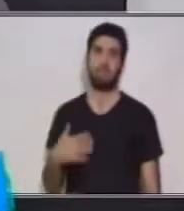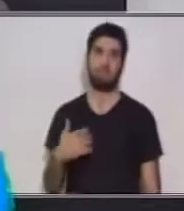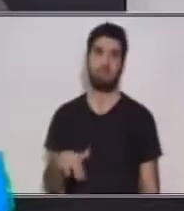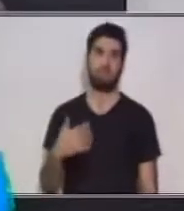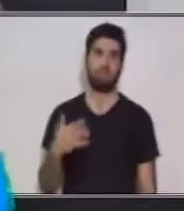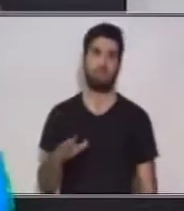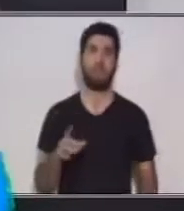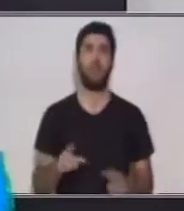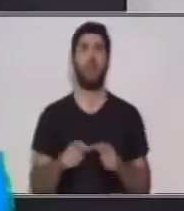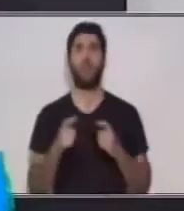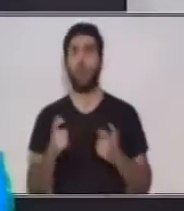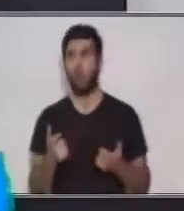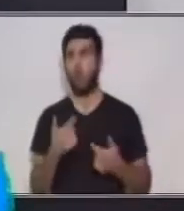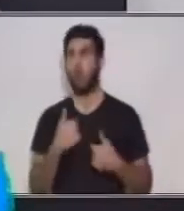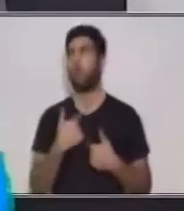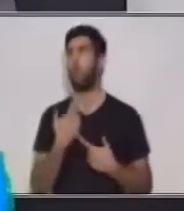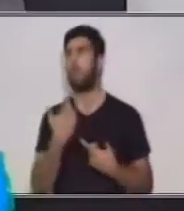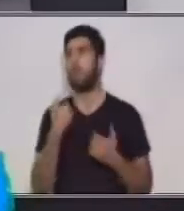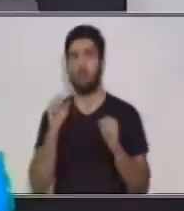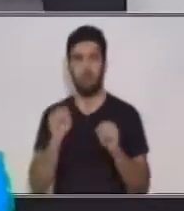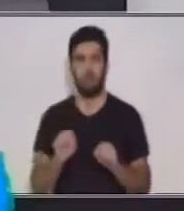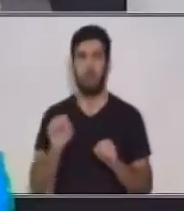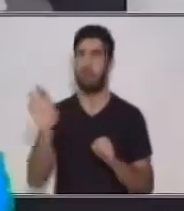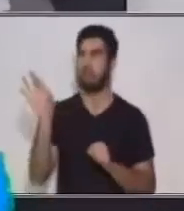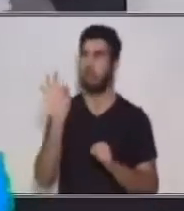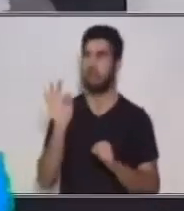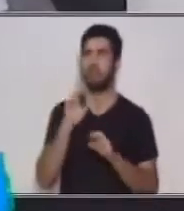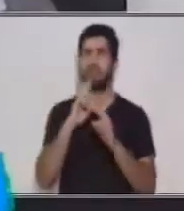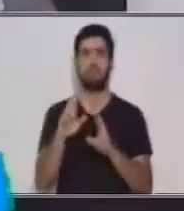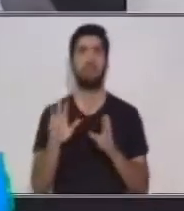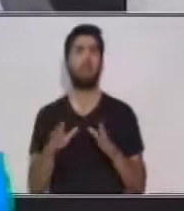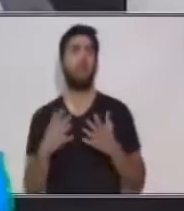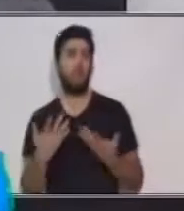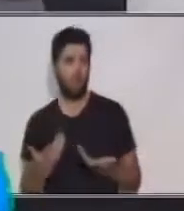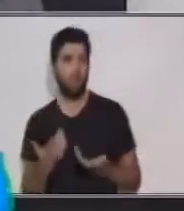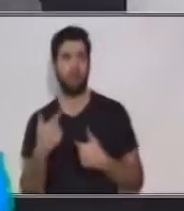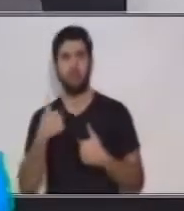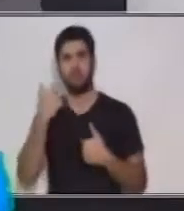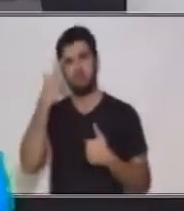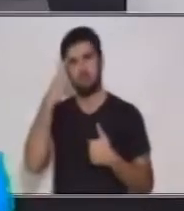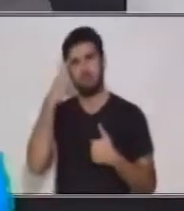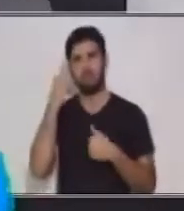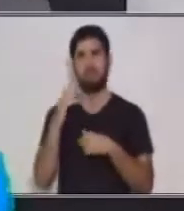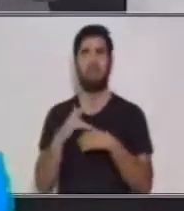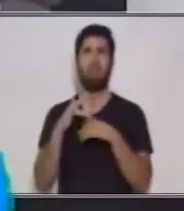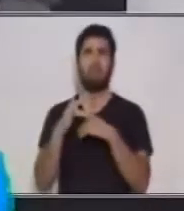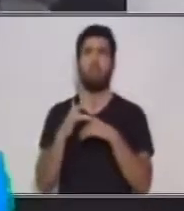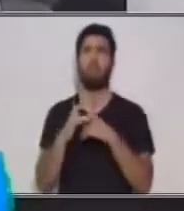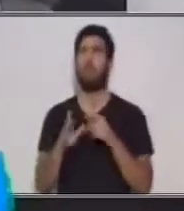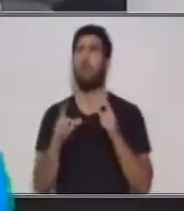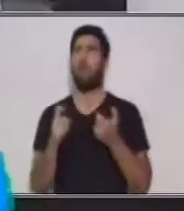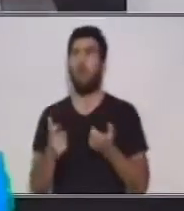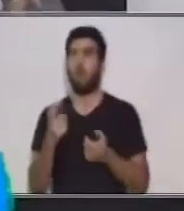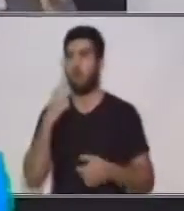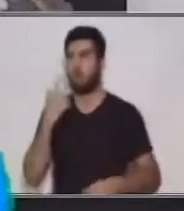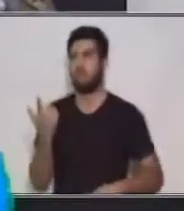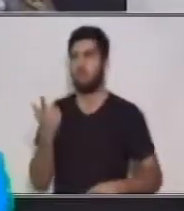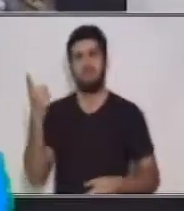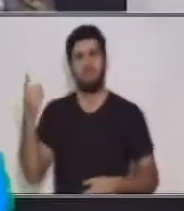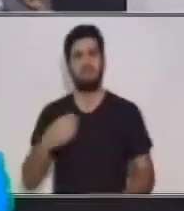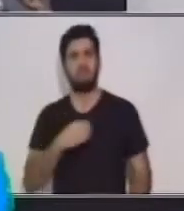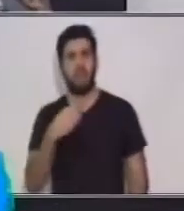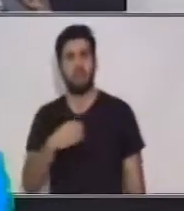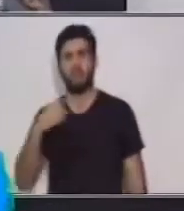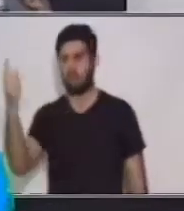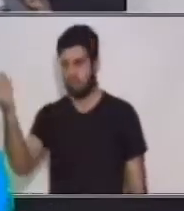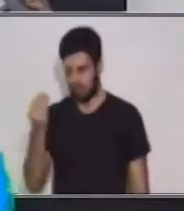¿cómo puedo yo averiguar la medida total del perímetro de este dibujo si la MIS